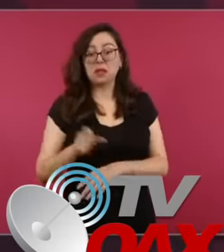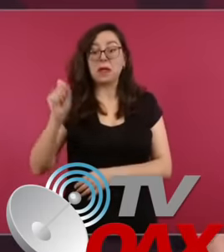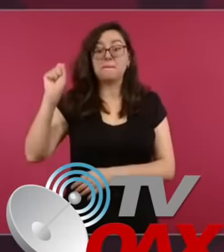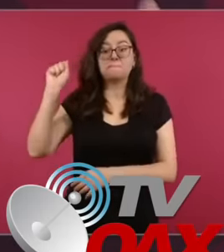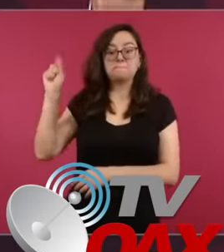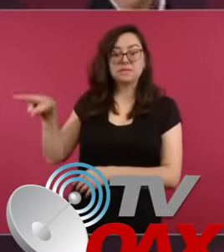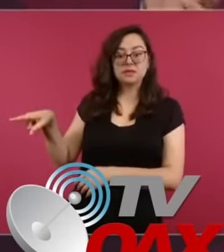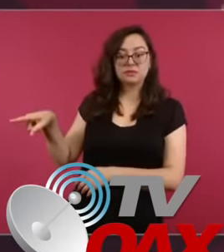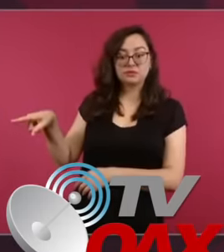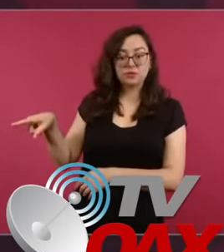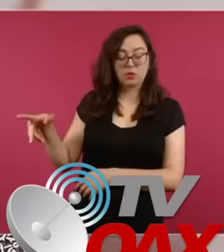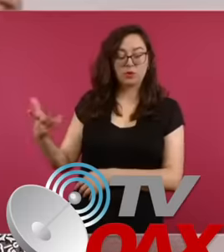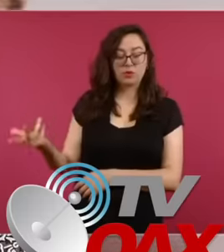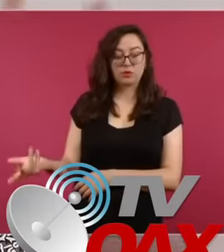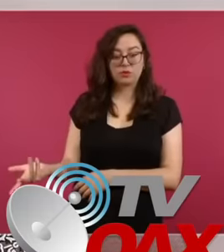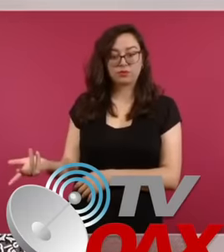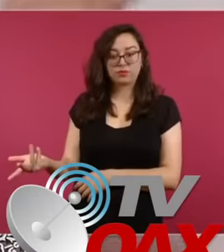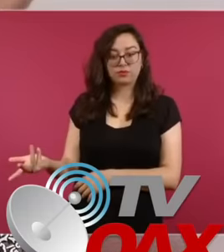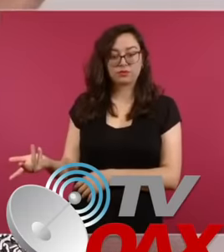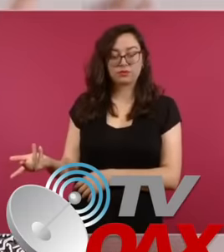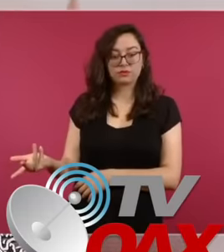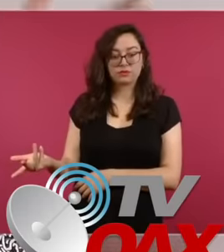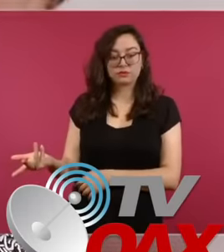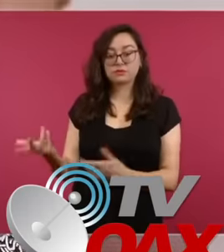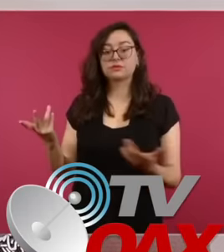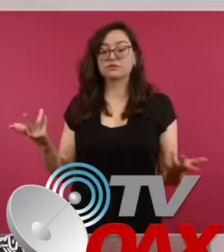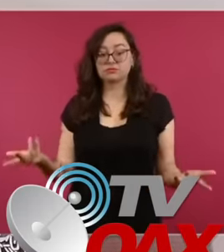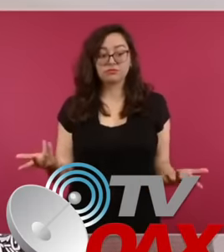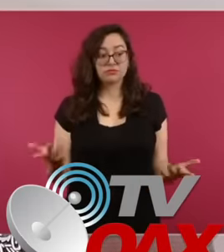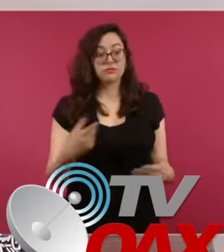la campaña, ¿no?, contra los